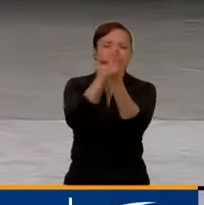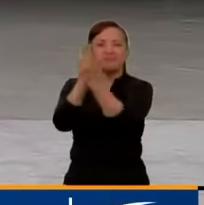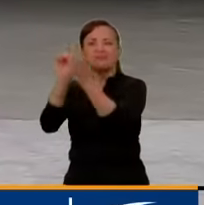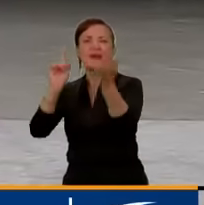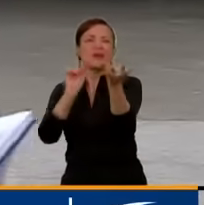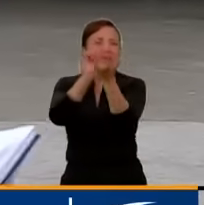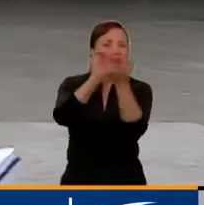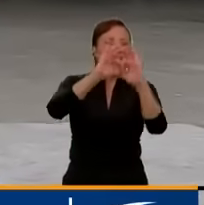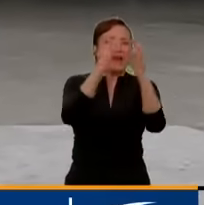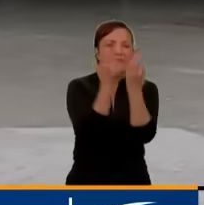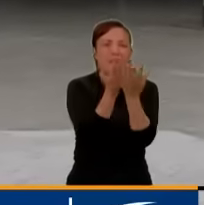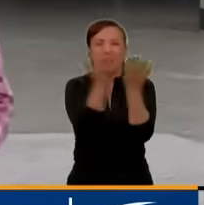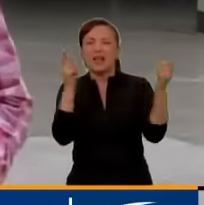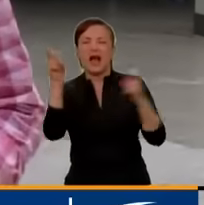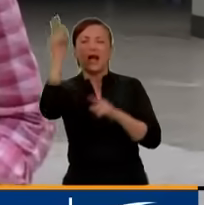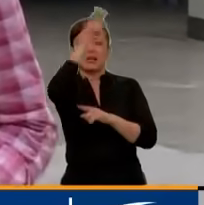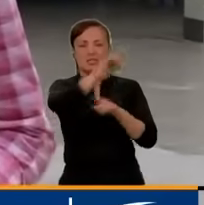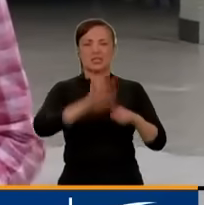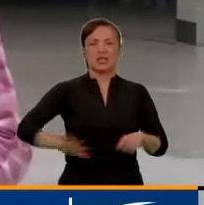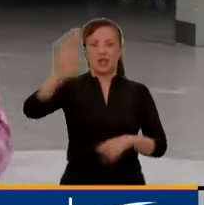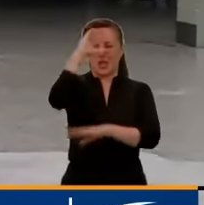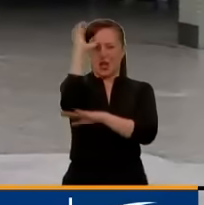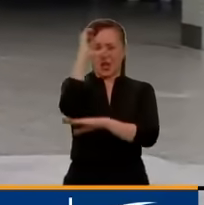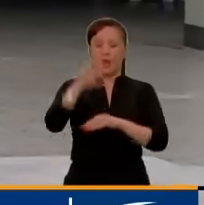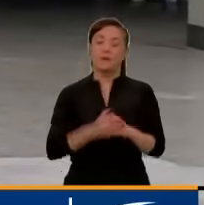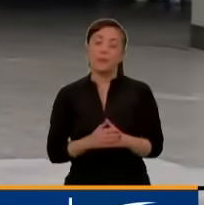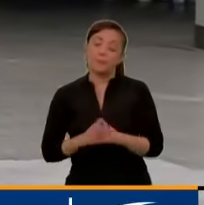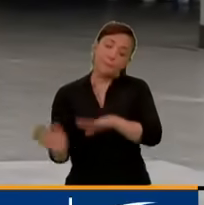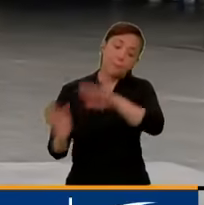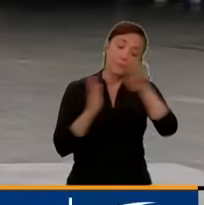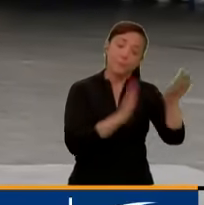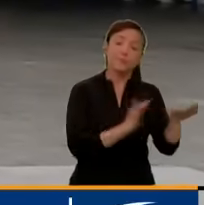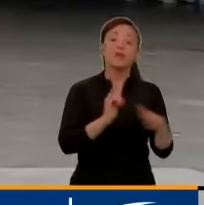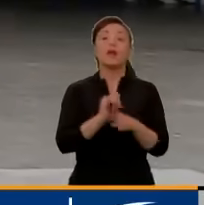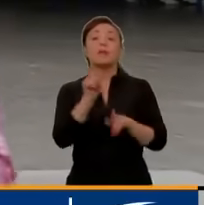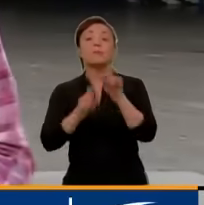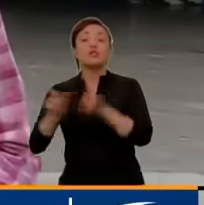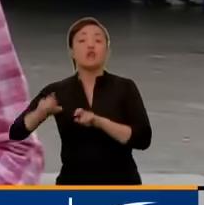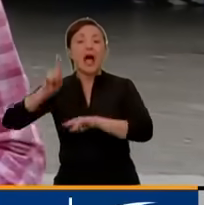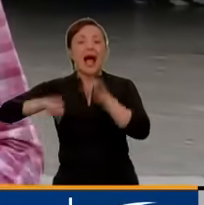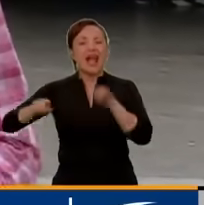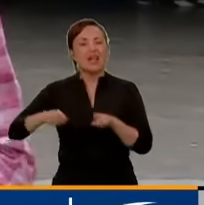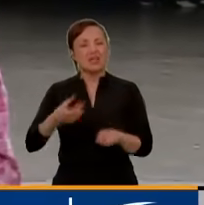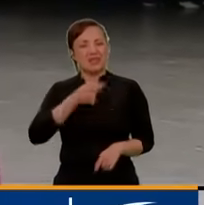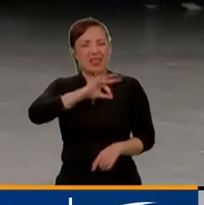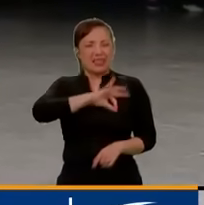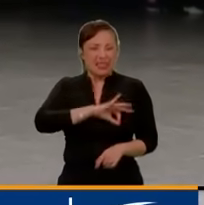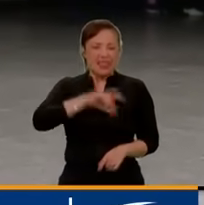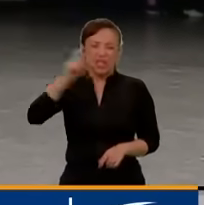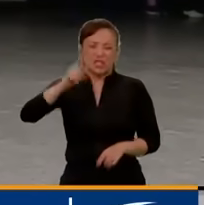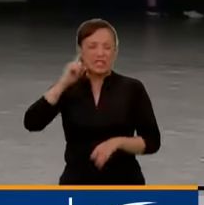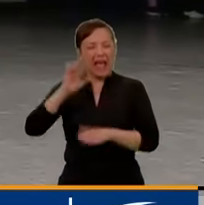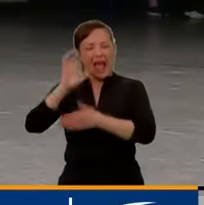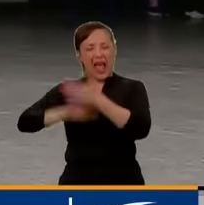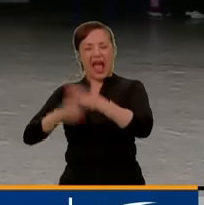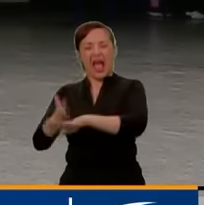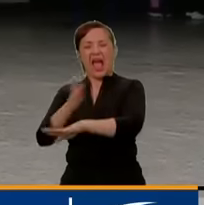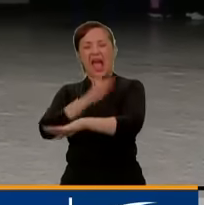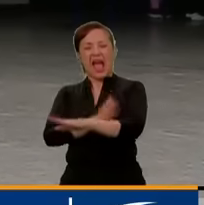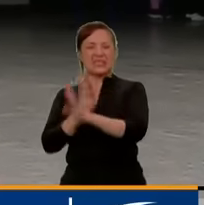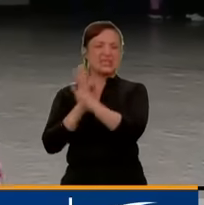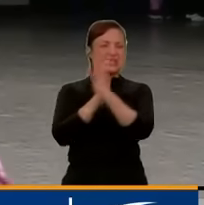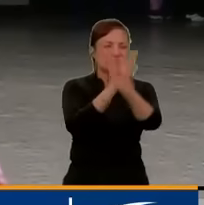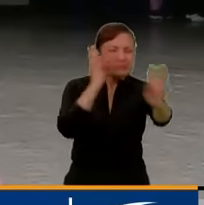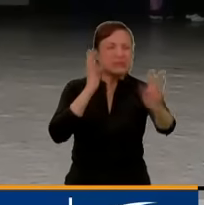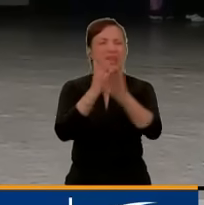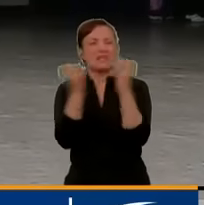en las distintas ciudades del país. Algunas personas quisieron ahorrarse la fila, evitar las aglomeraciones y por